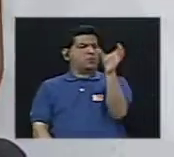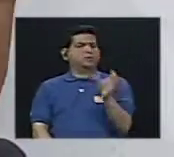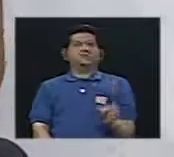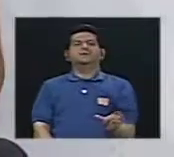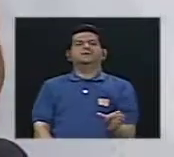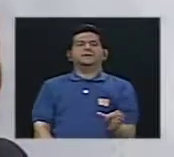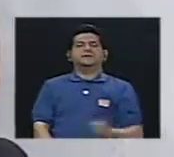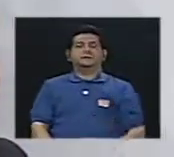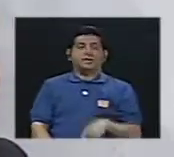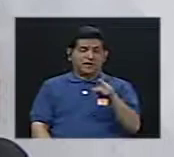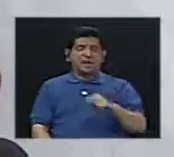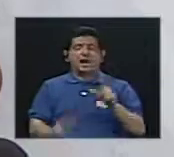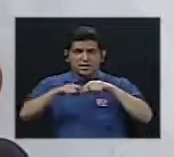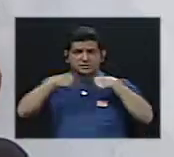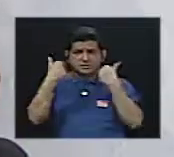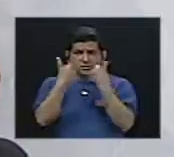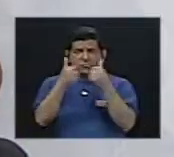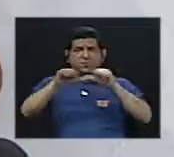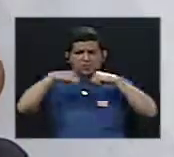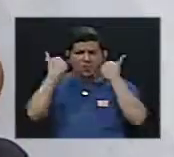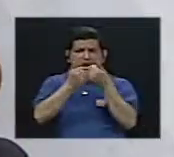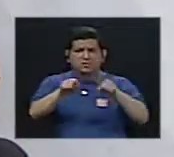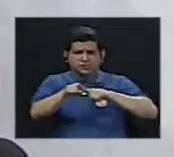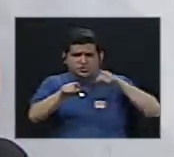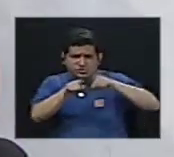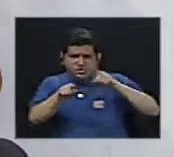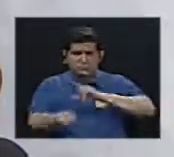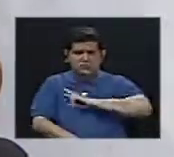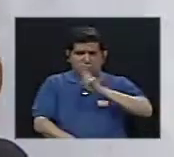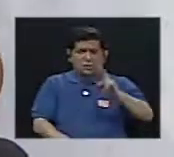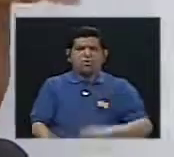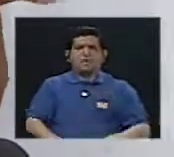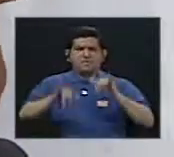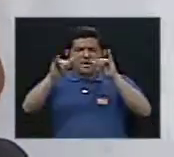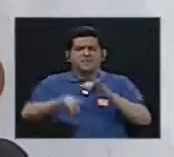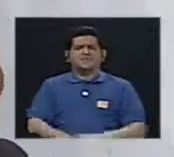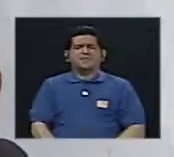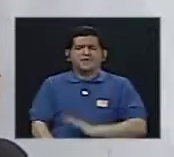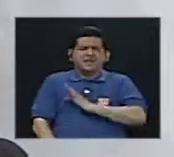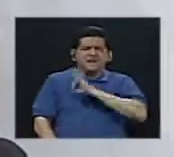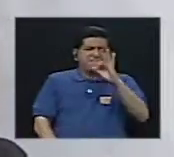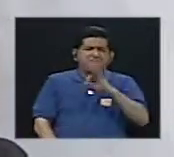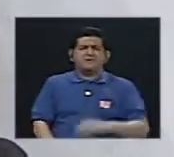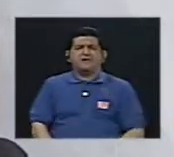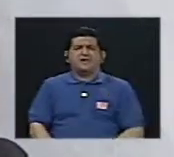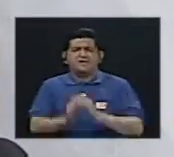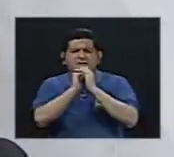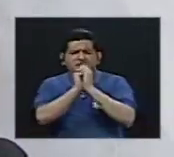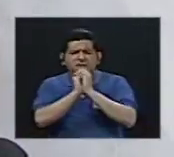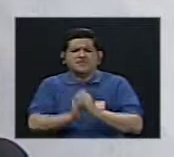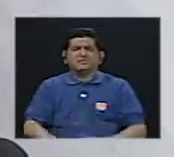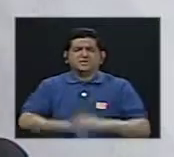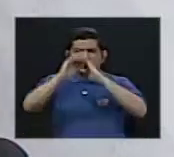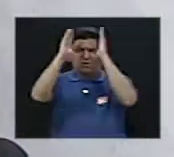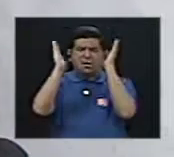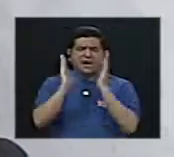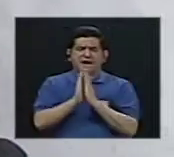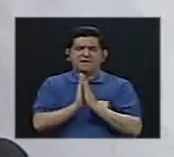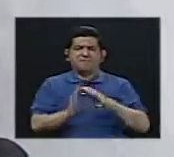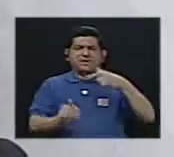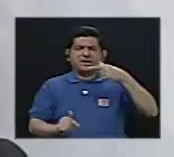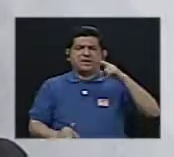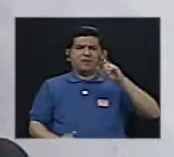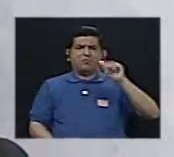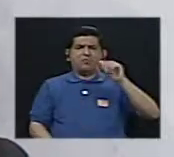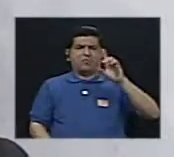¿Verdad? Claro. Esta cofradía, si bien resguarda la fe y el fervor que tiene la comunidad a la Virgen de Guadalupe, también